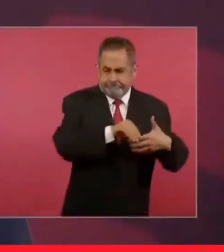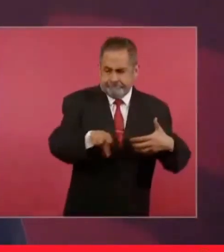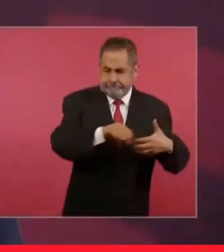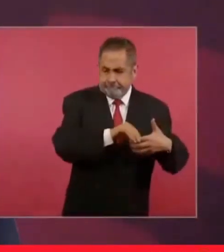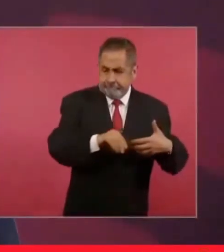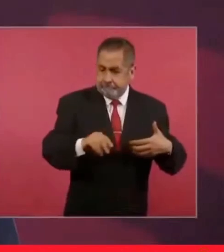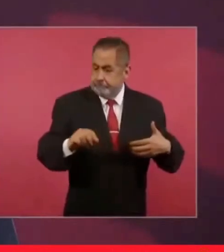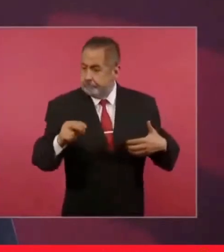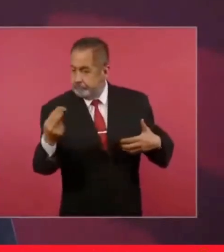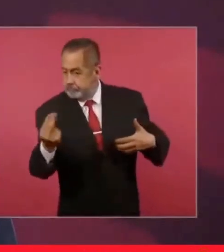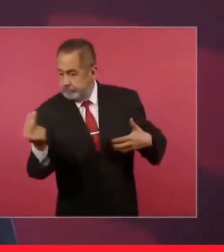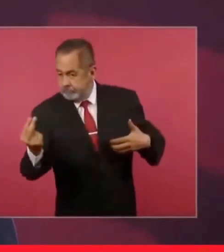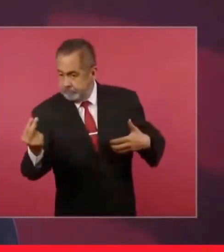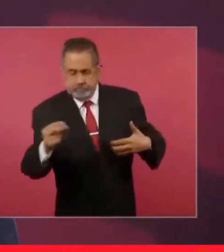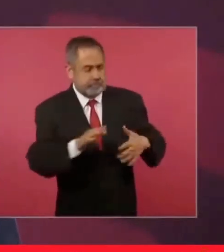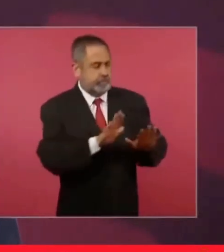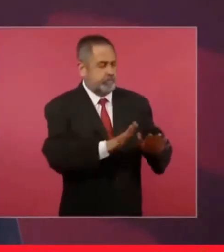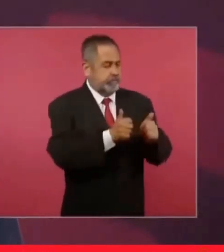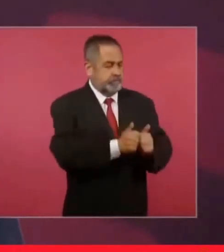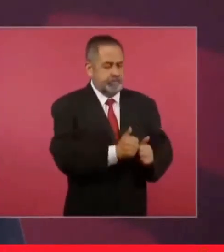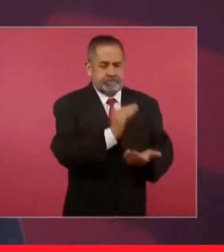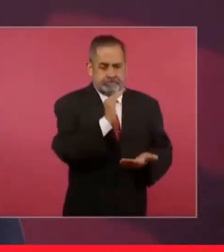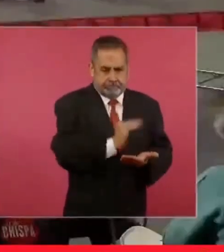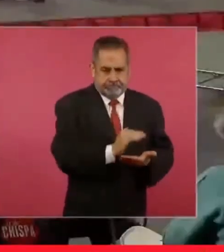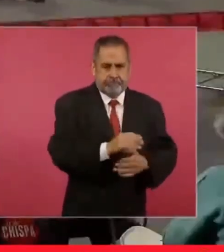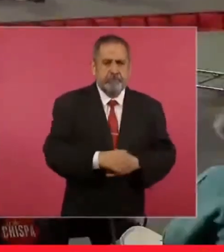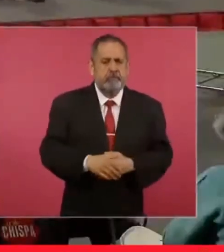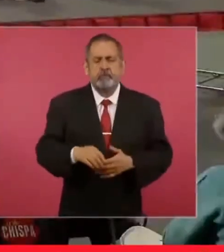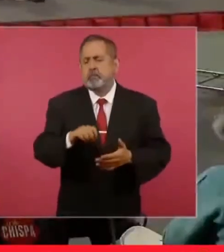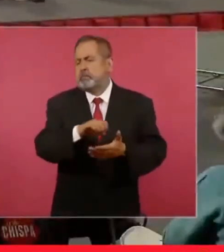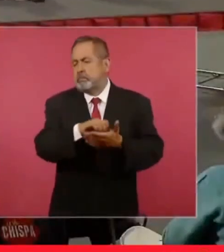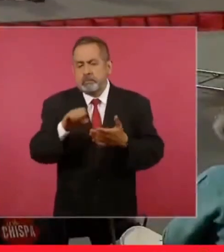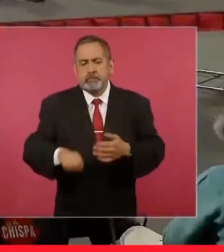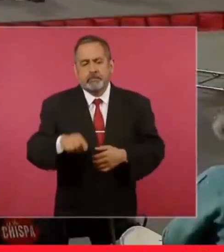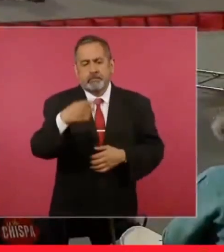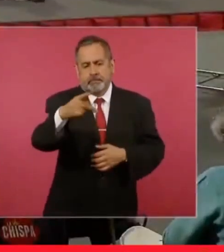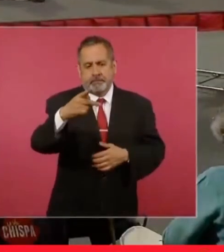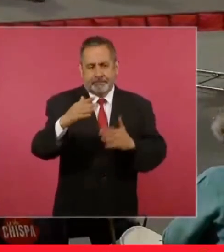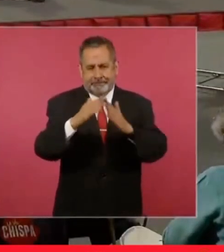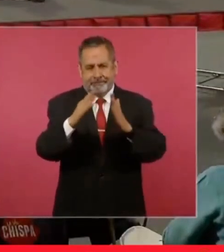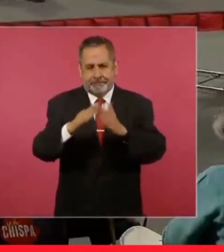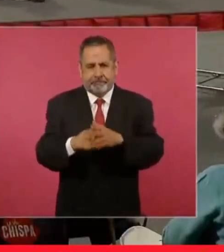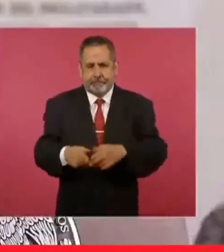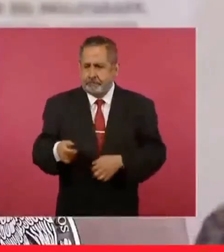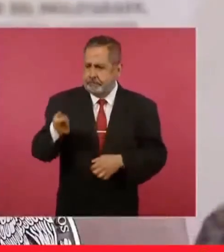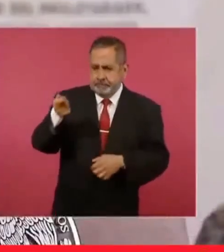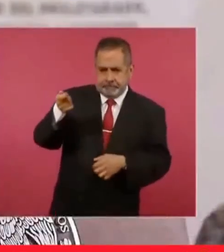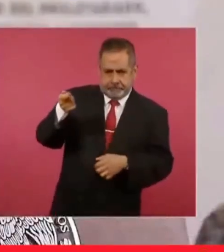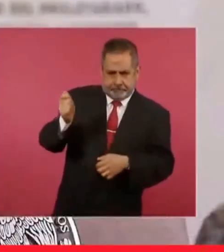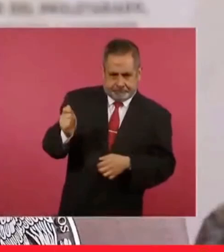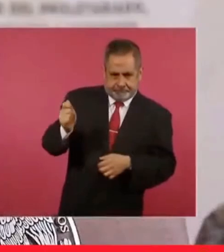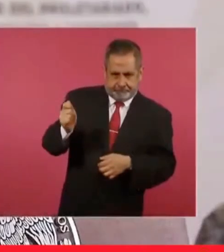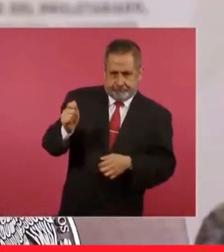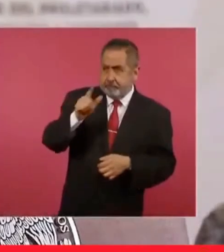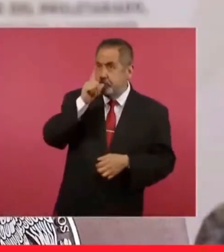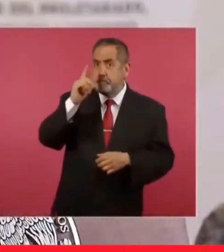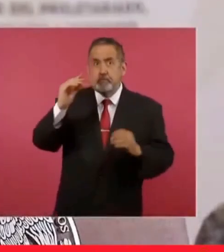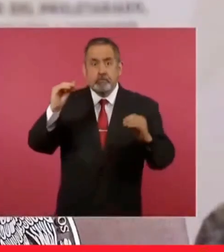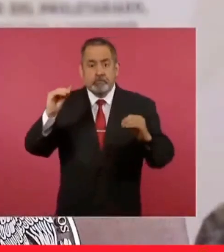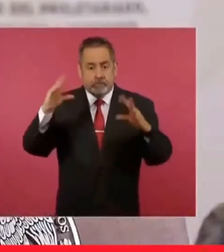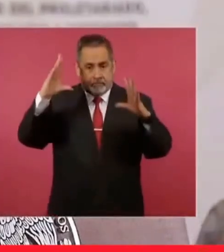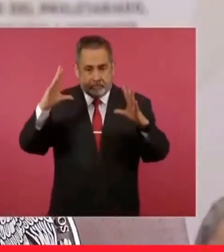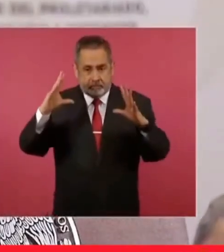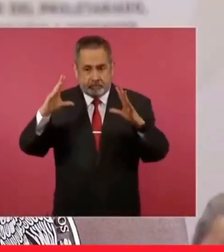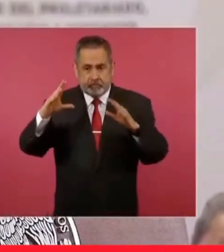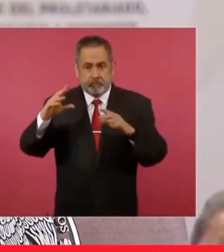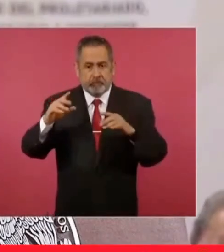los usuarios. Nosotros llegamos a nuestras casas, voy a poner un ejemplo muy simple, prendemos la electricidad y ahí está